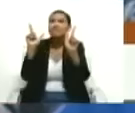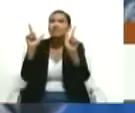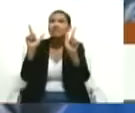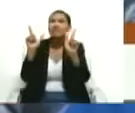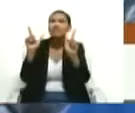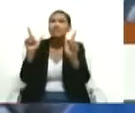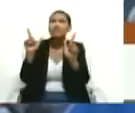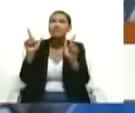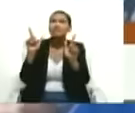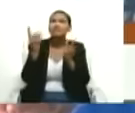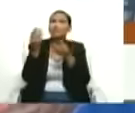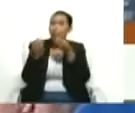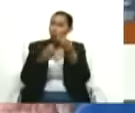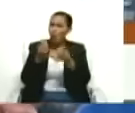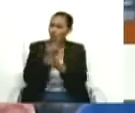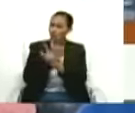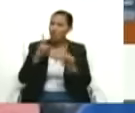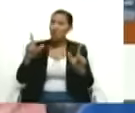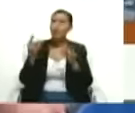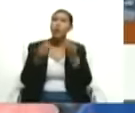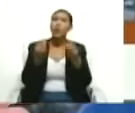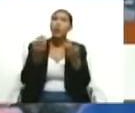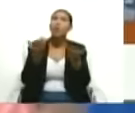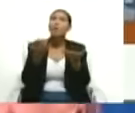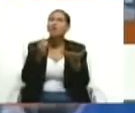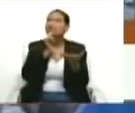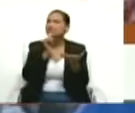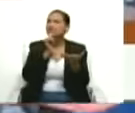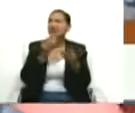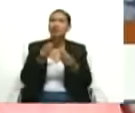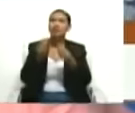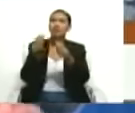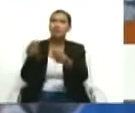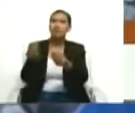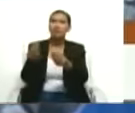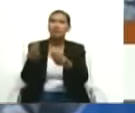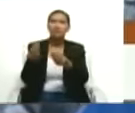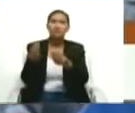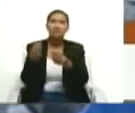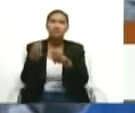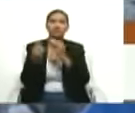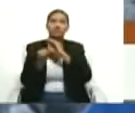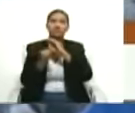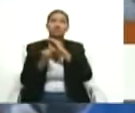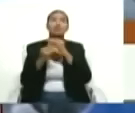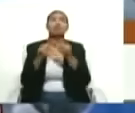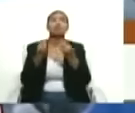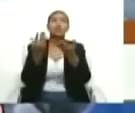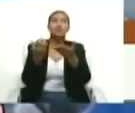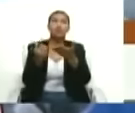la obtuvo, se la dieron. La corona británica le dio la independencia.